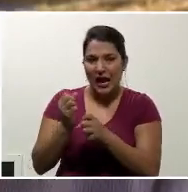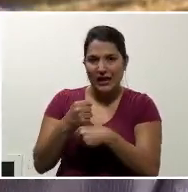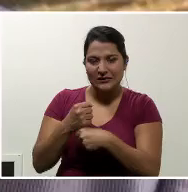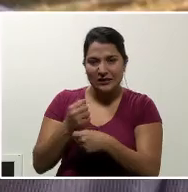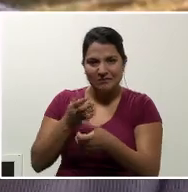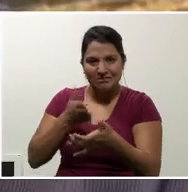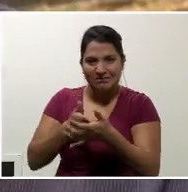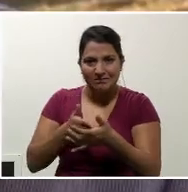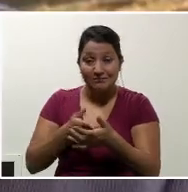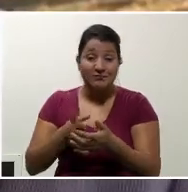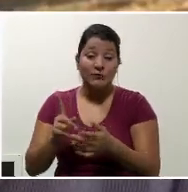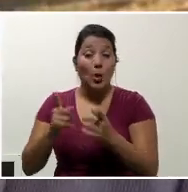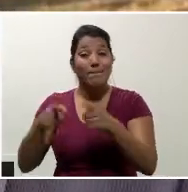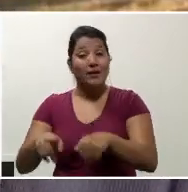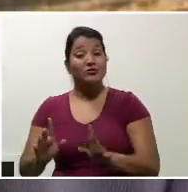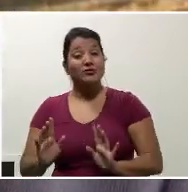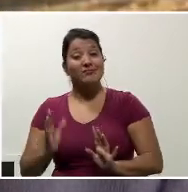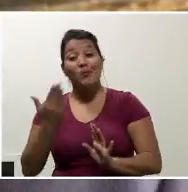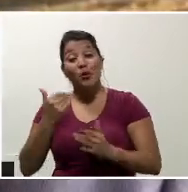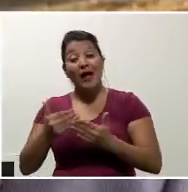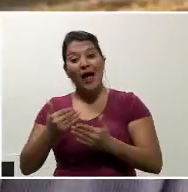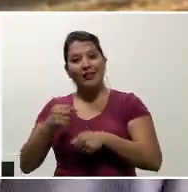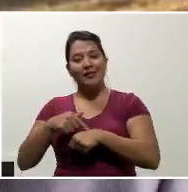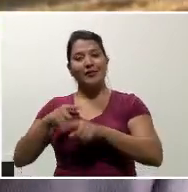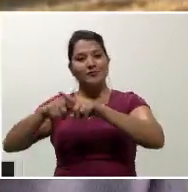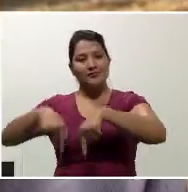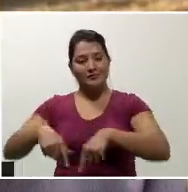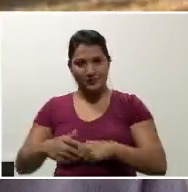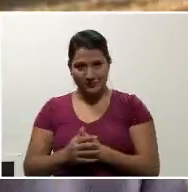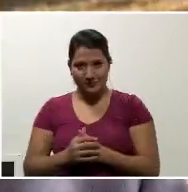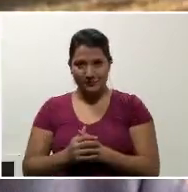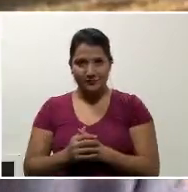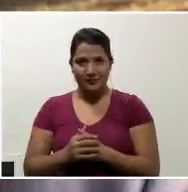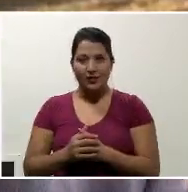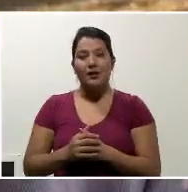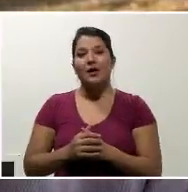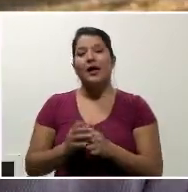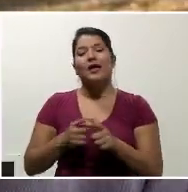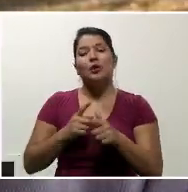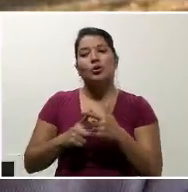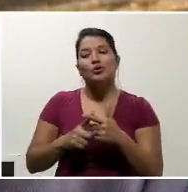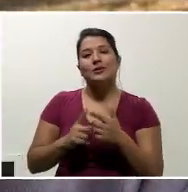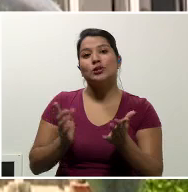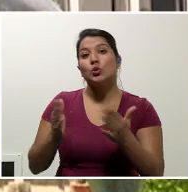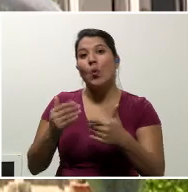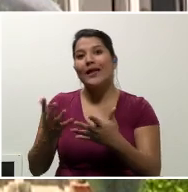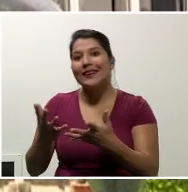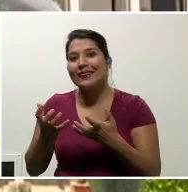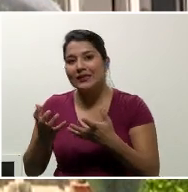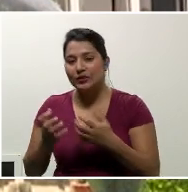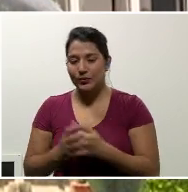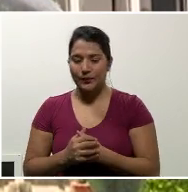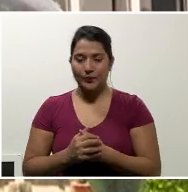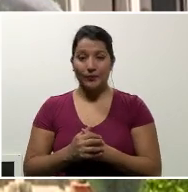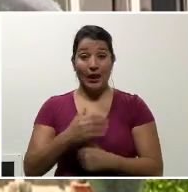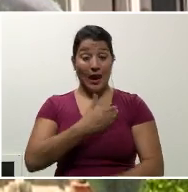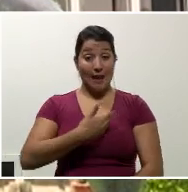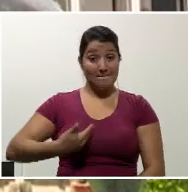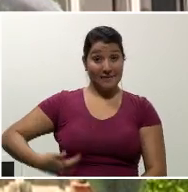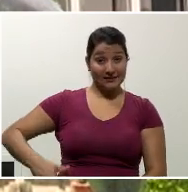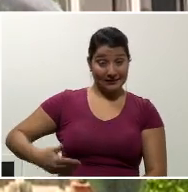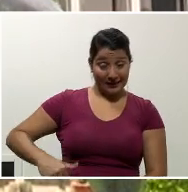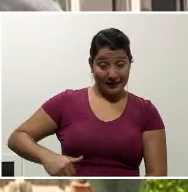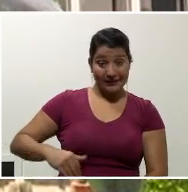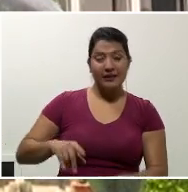da, porque se requiere no solamente que el acto sea contrario, sino que exista esa intención de cometer el hecho. Además del presidente, las denuncias